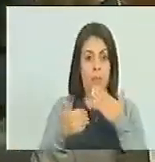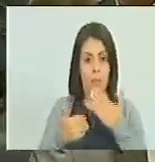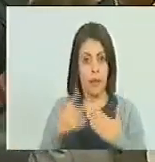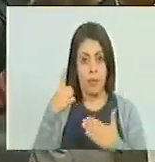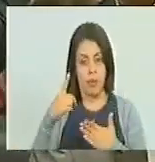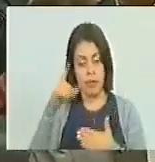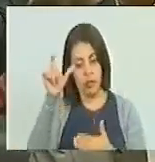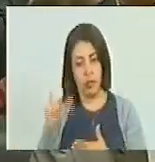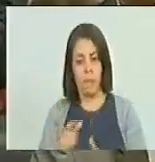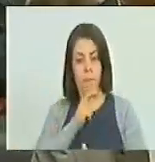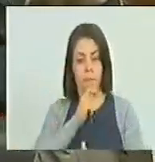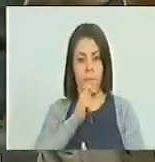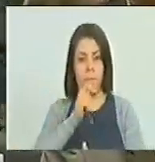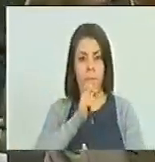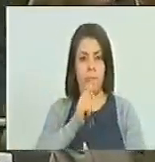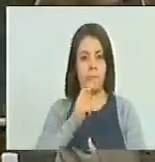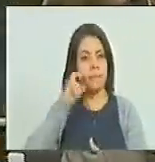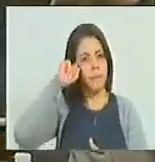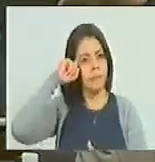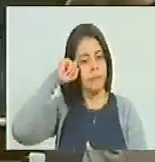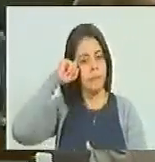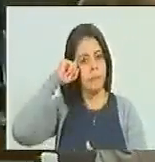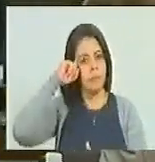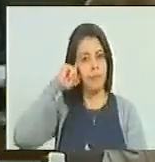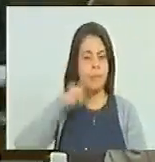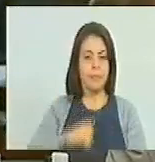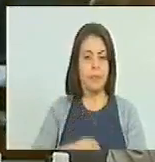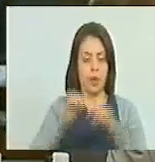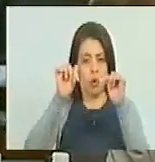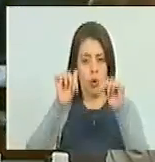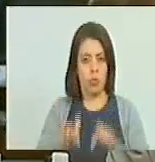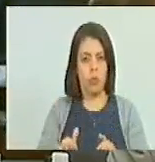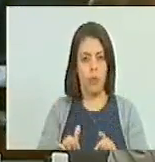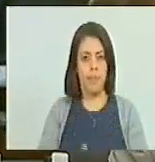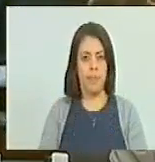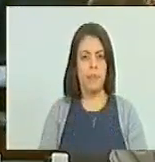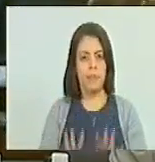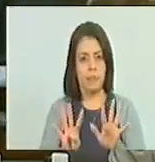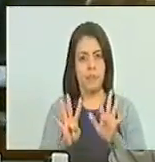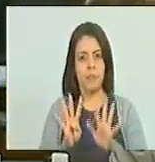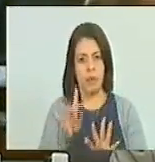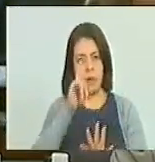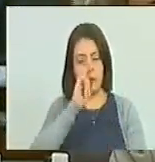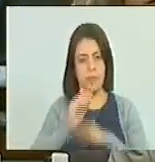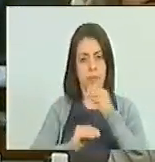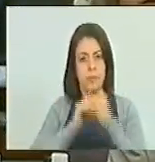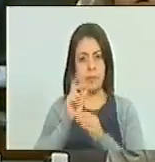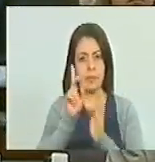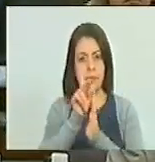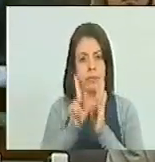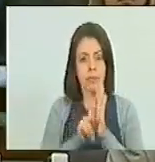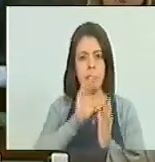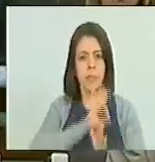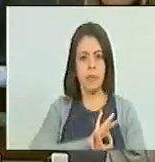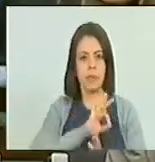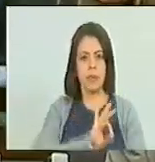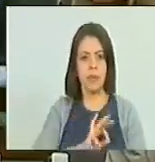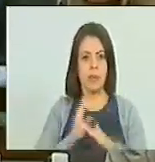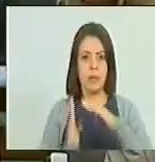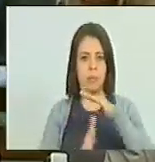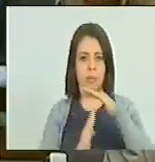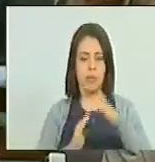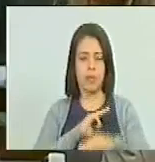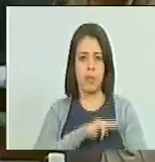Pedimos este derecho de palabra para conmemorar hoy 9 años de la creación del programa social de las bases